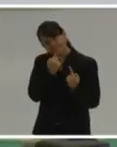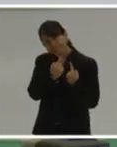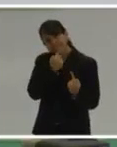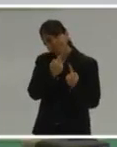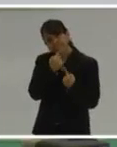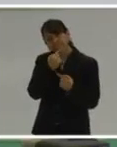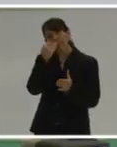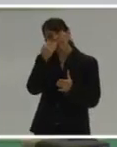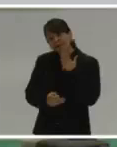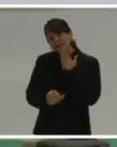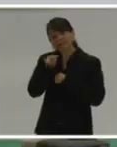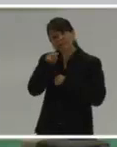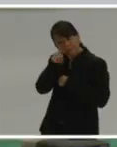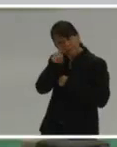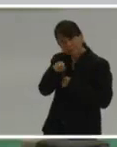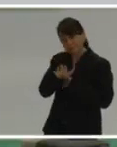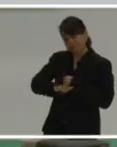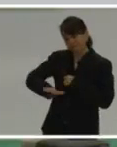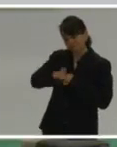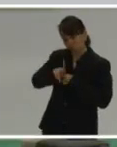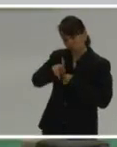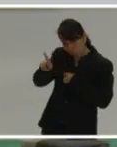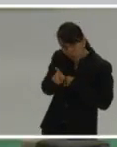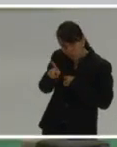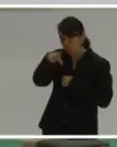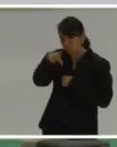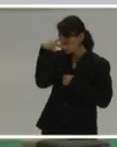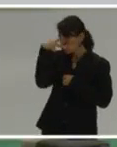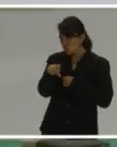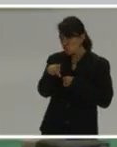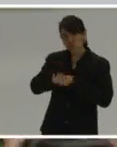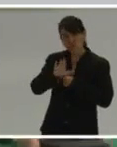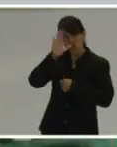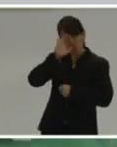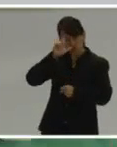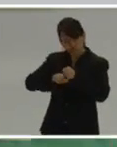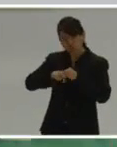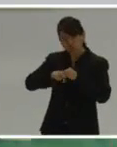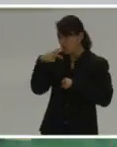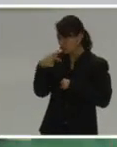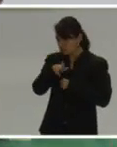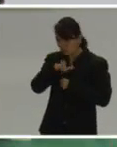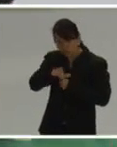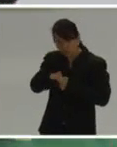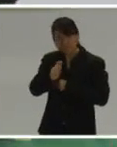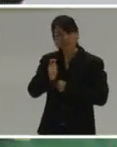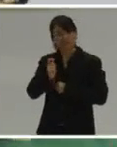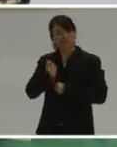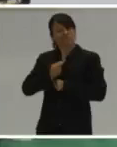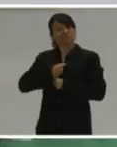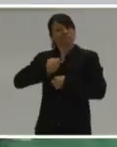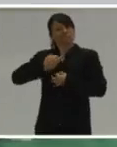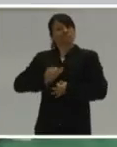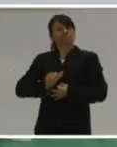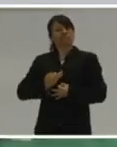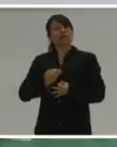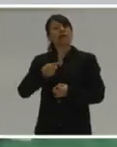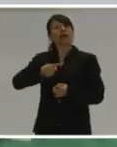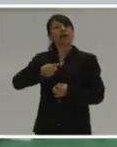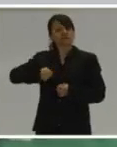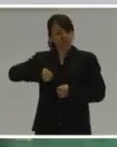de los pueblos, la identidad de los pueblos, ¿sí? Que no decimos no a la modernidad, decimos